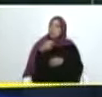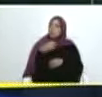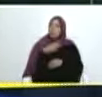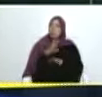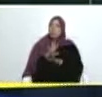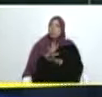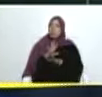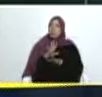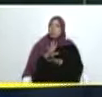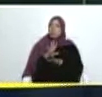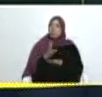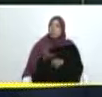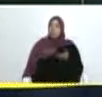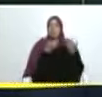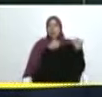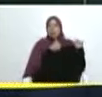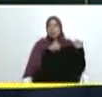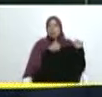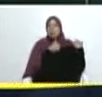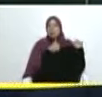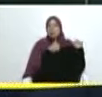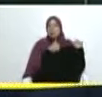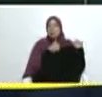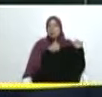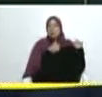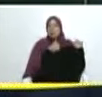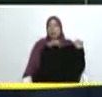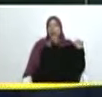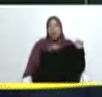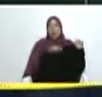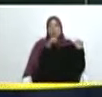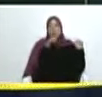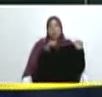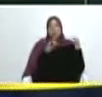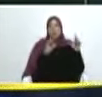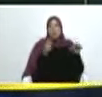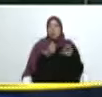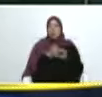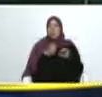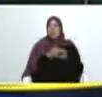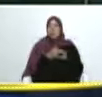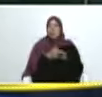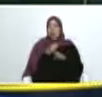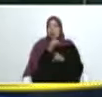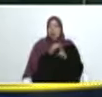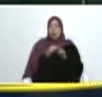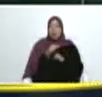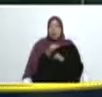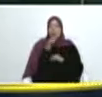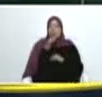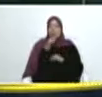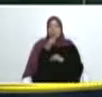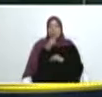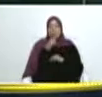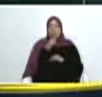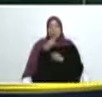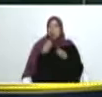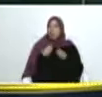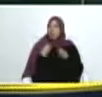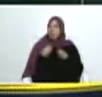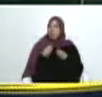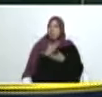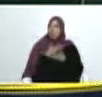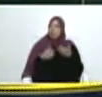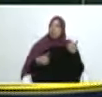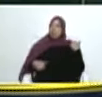ellos tienen más responsabilidad y que ellos tienen también que indemnizar al ambiente, y lo vivimos,